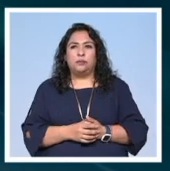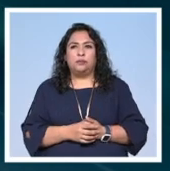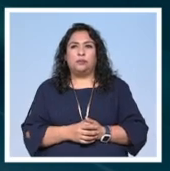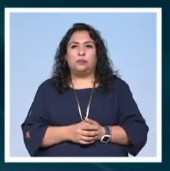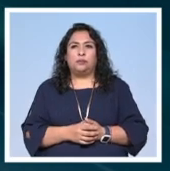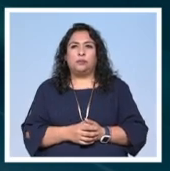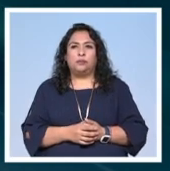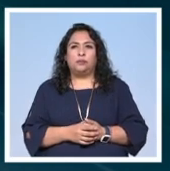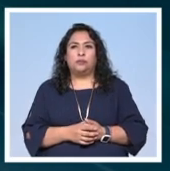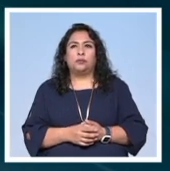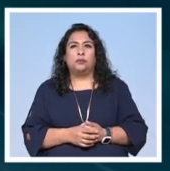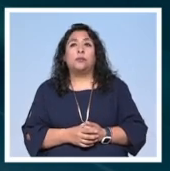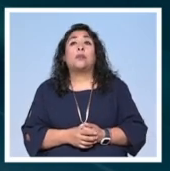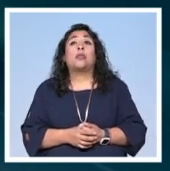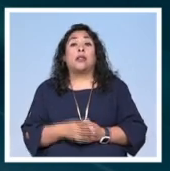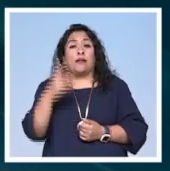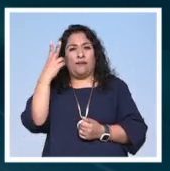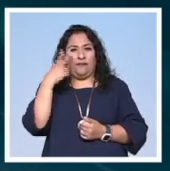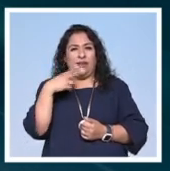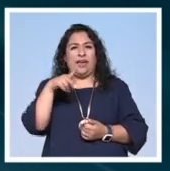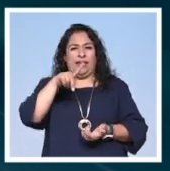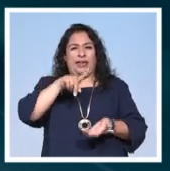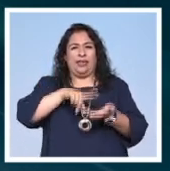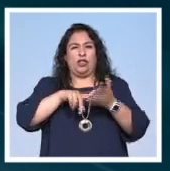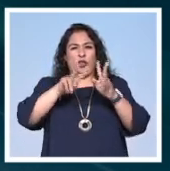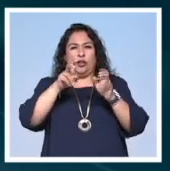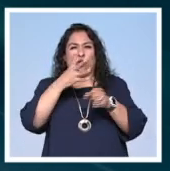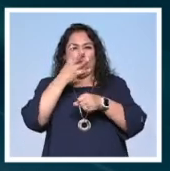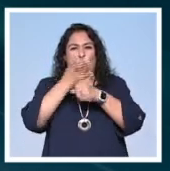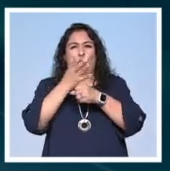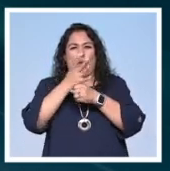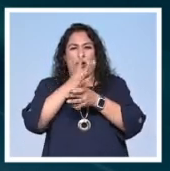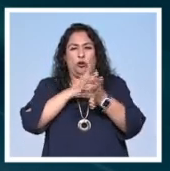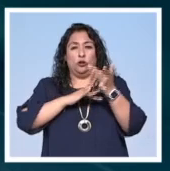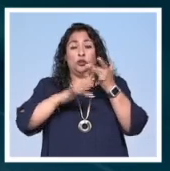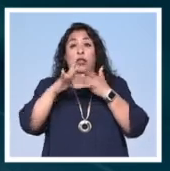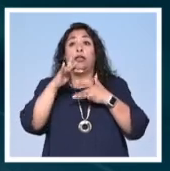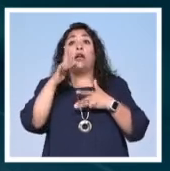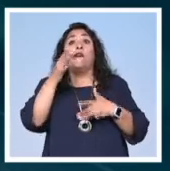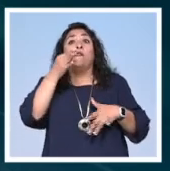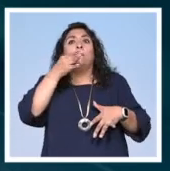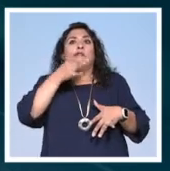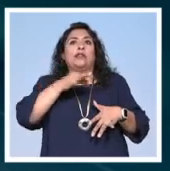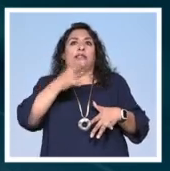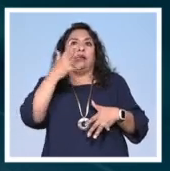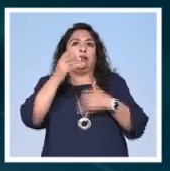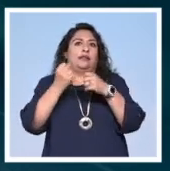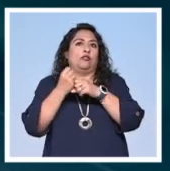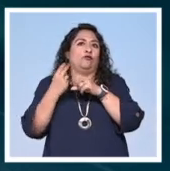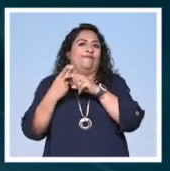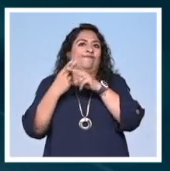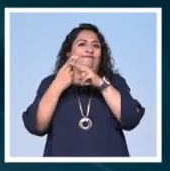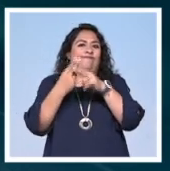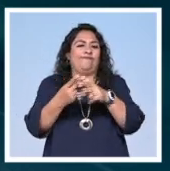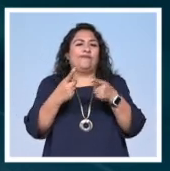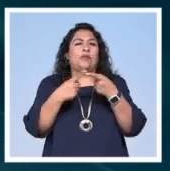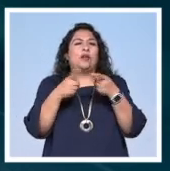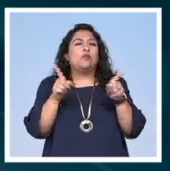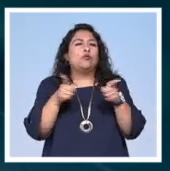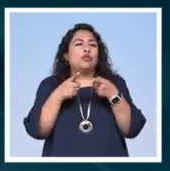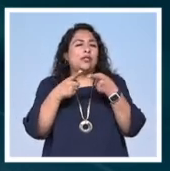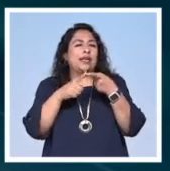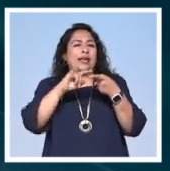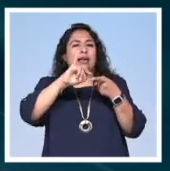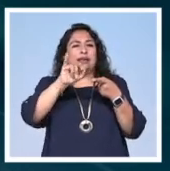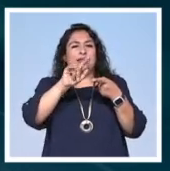ideas en viaje adentro título de su cuarta producción y con la cual celebran esta primera década mezclan ritmos como el